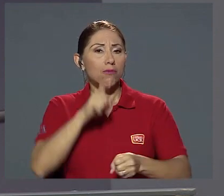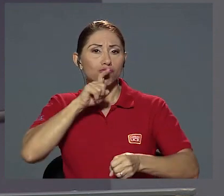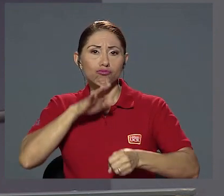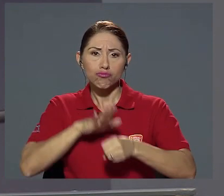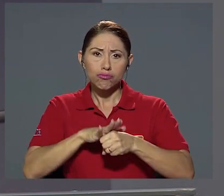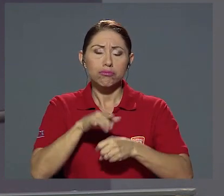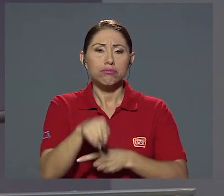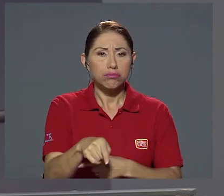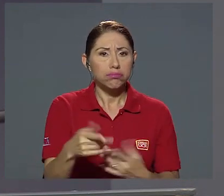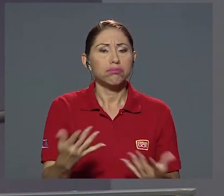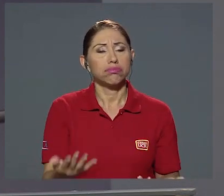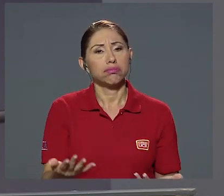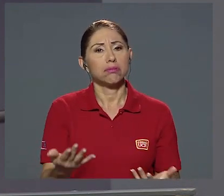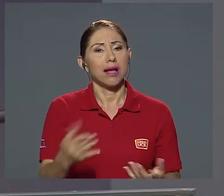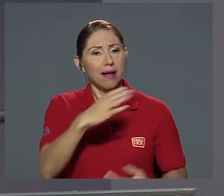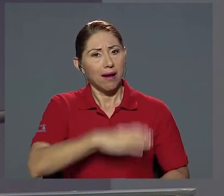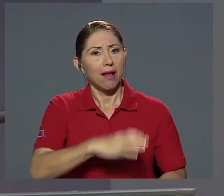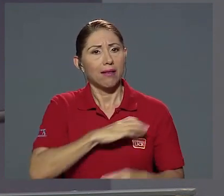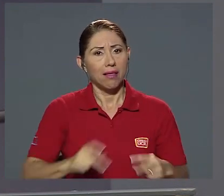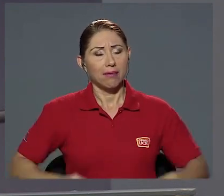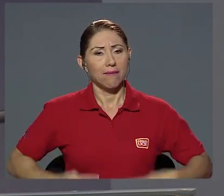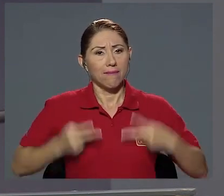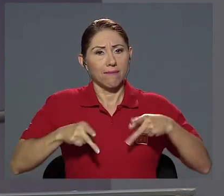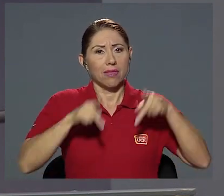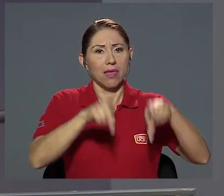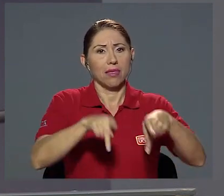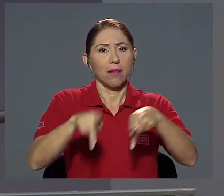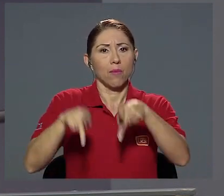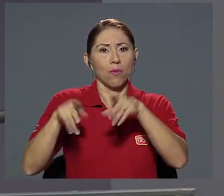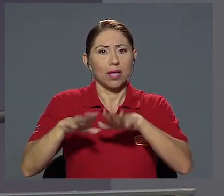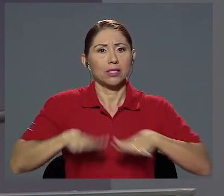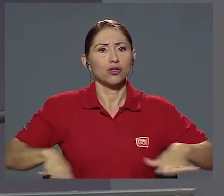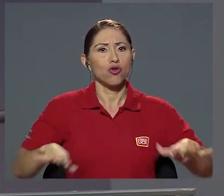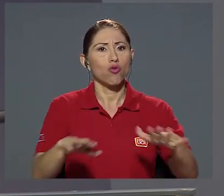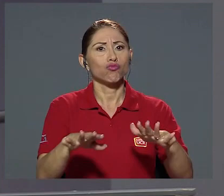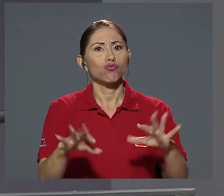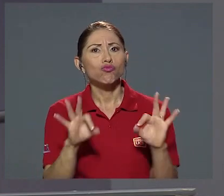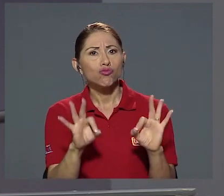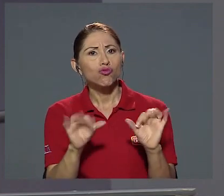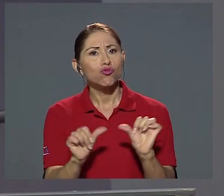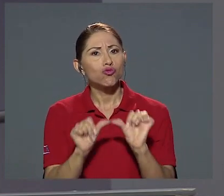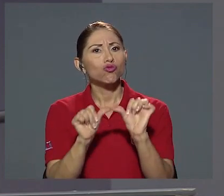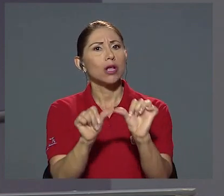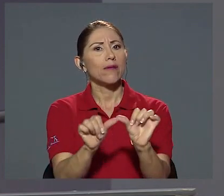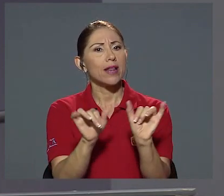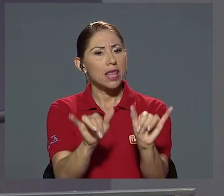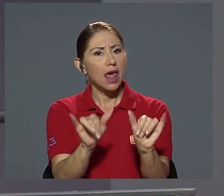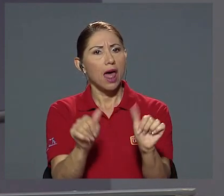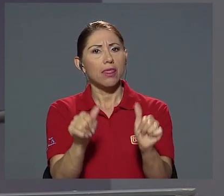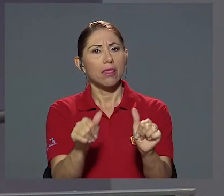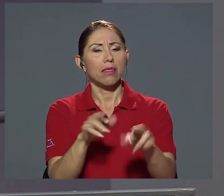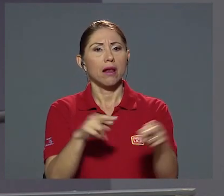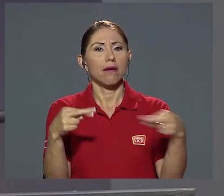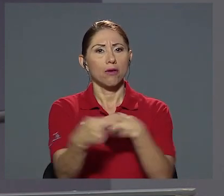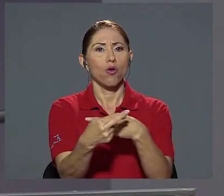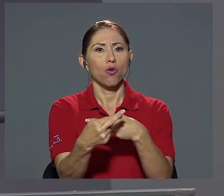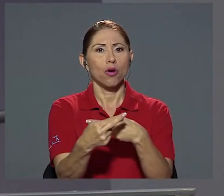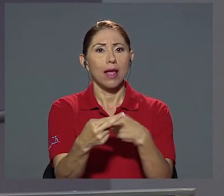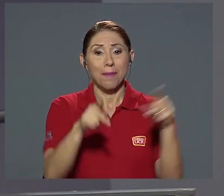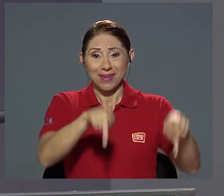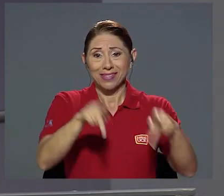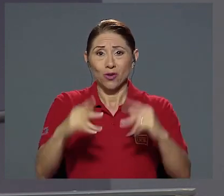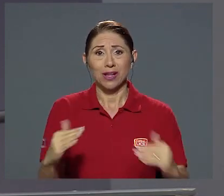que comprometen, ¿verdad?, la calidad de vida de la población, la sostenibilidad de la región, los